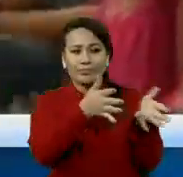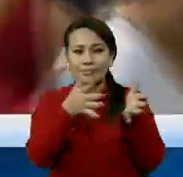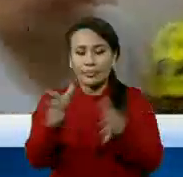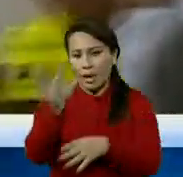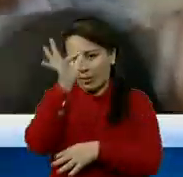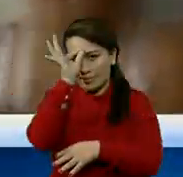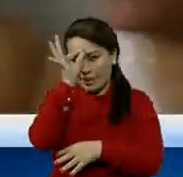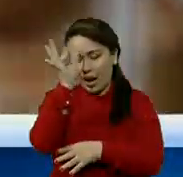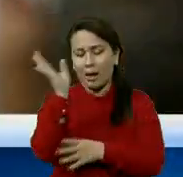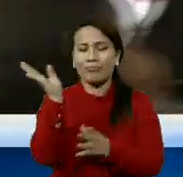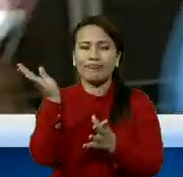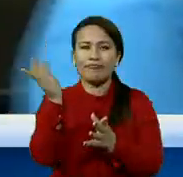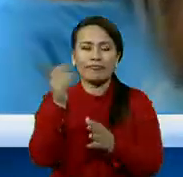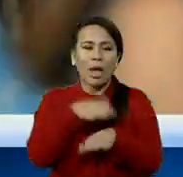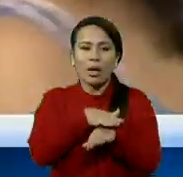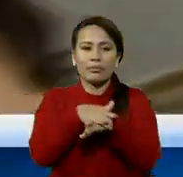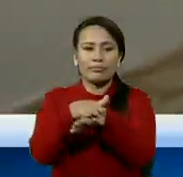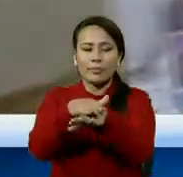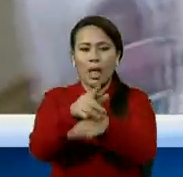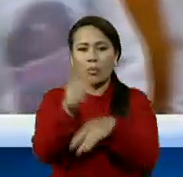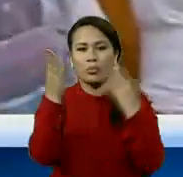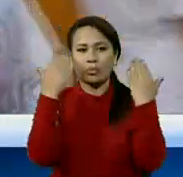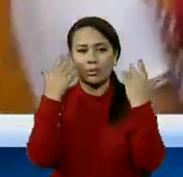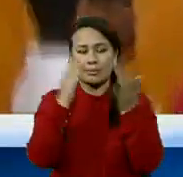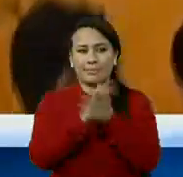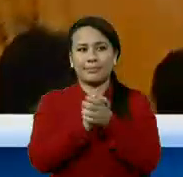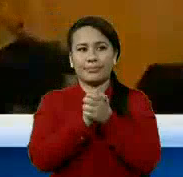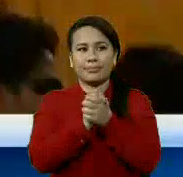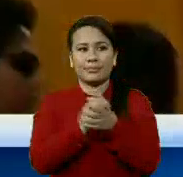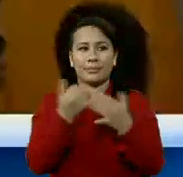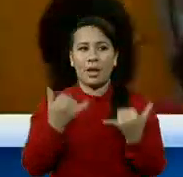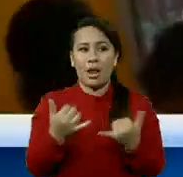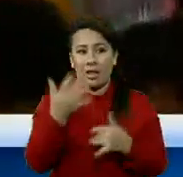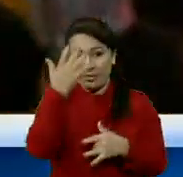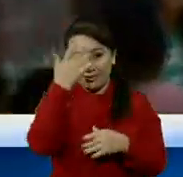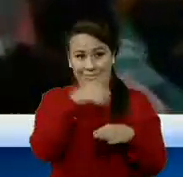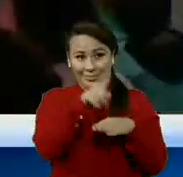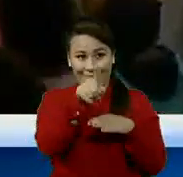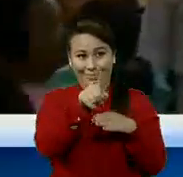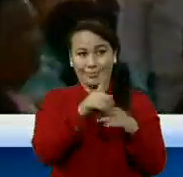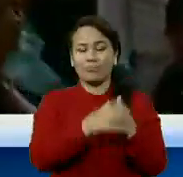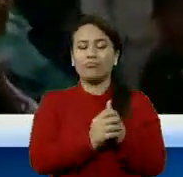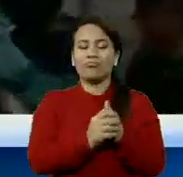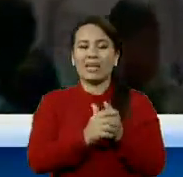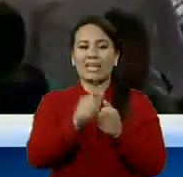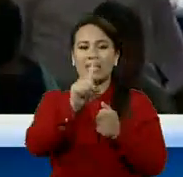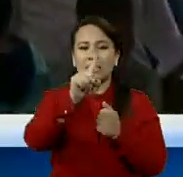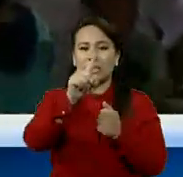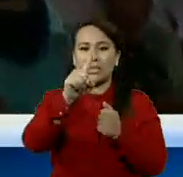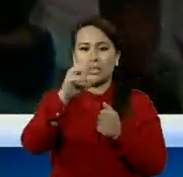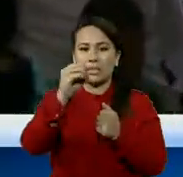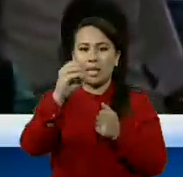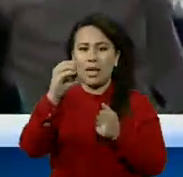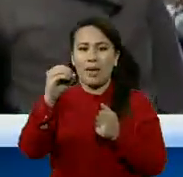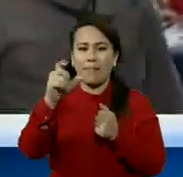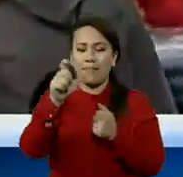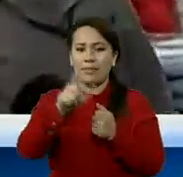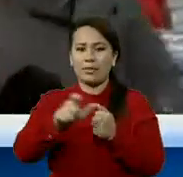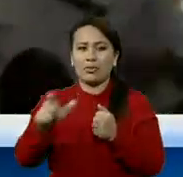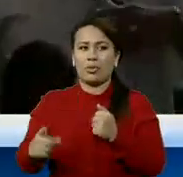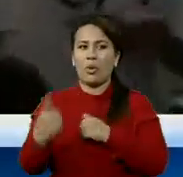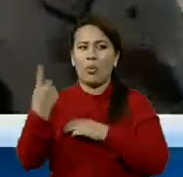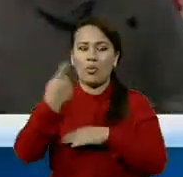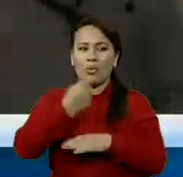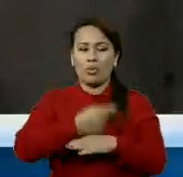cargo el municipio de Guayaquil? Estamos atendiendo con el virus de la conjuntivitis alrededor de 100 personas diarias. Usted